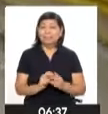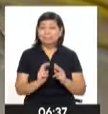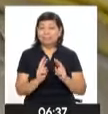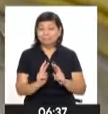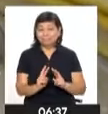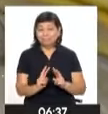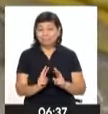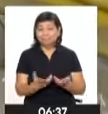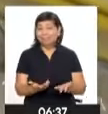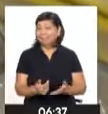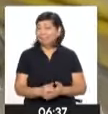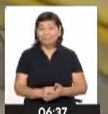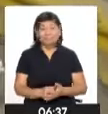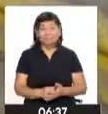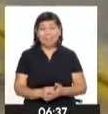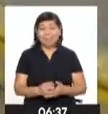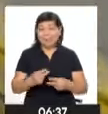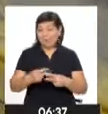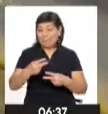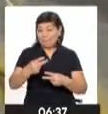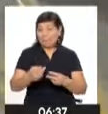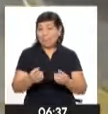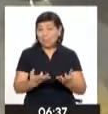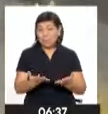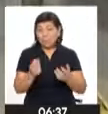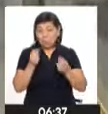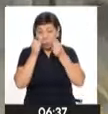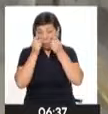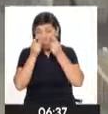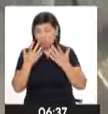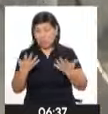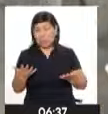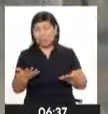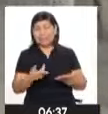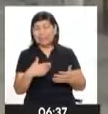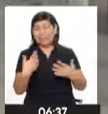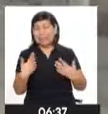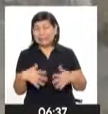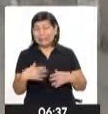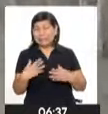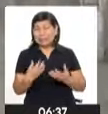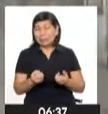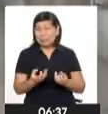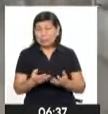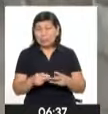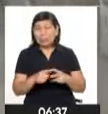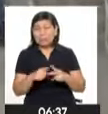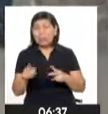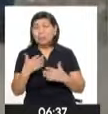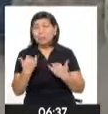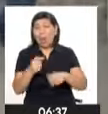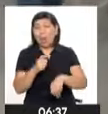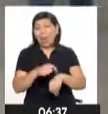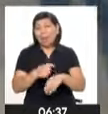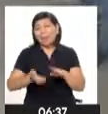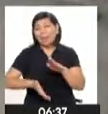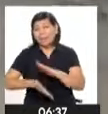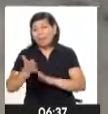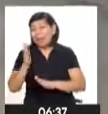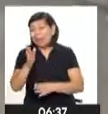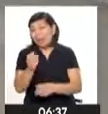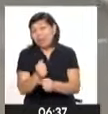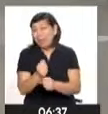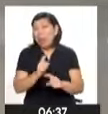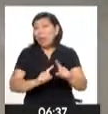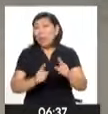pueden observar en imágenes, los vecinos bastante sorprendidos por lo que ha ocurrido. Muchos ya salen a esta hora a